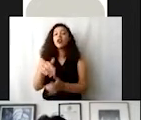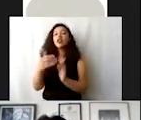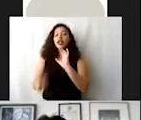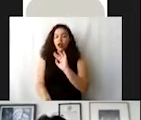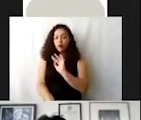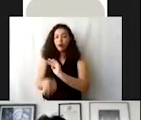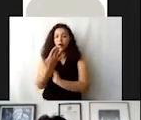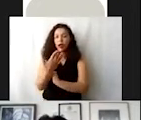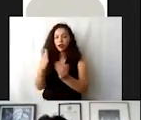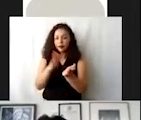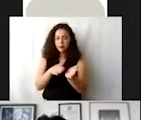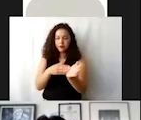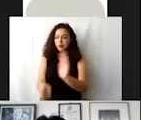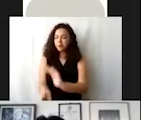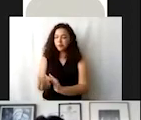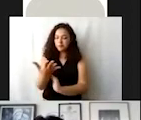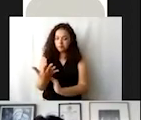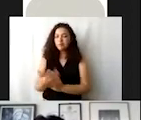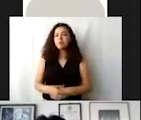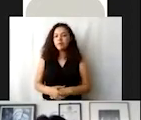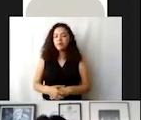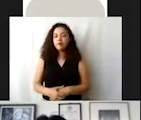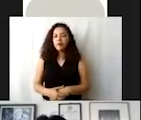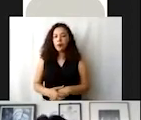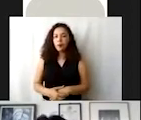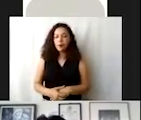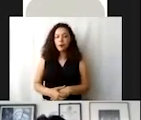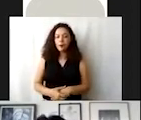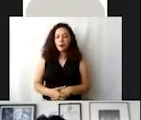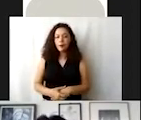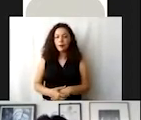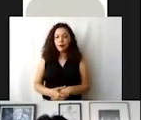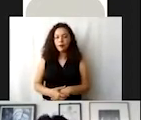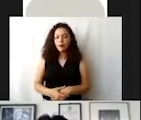¿no? Entonces, para efectos de